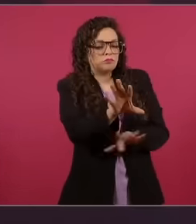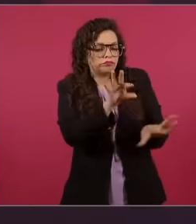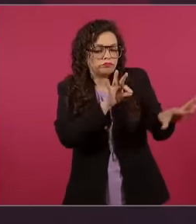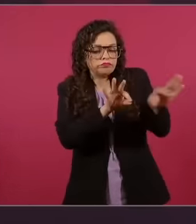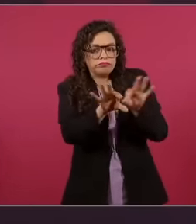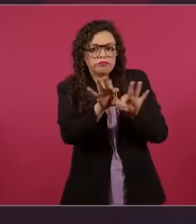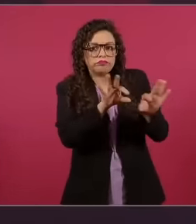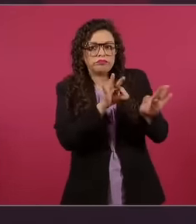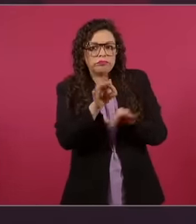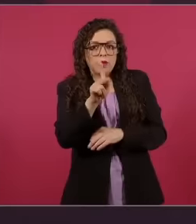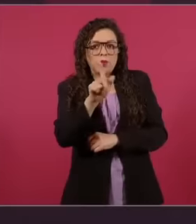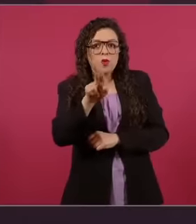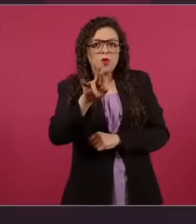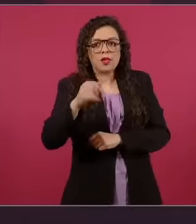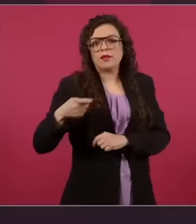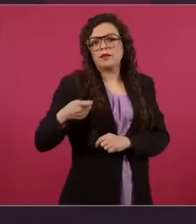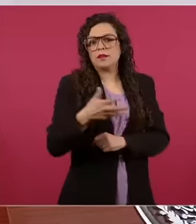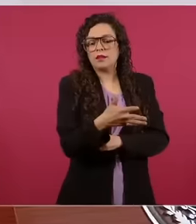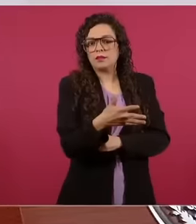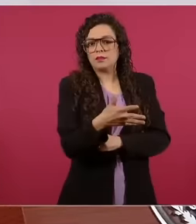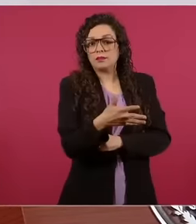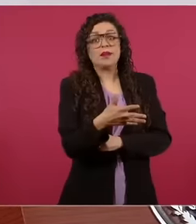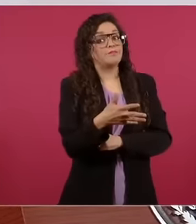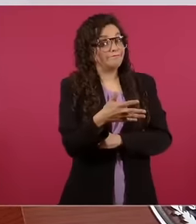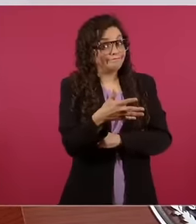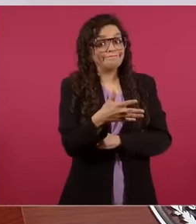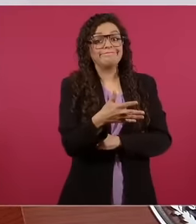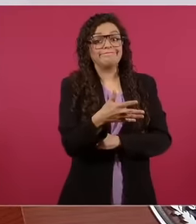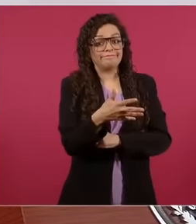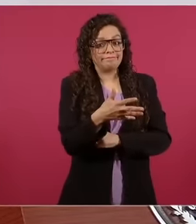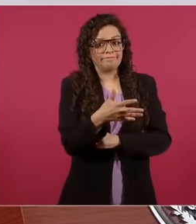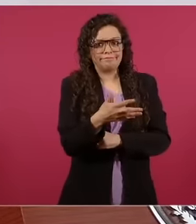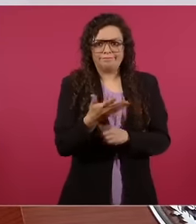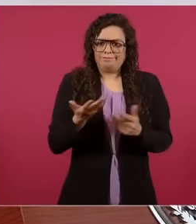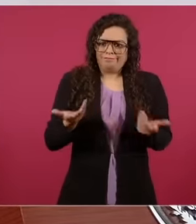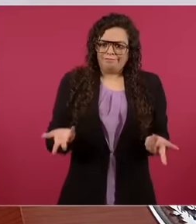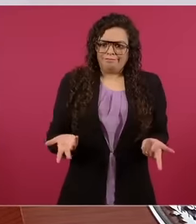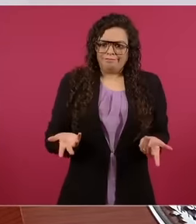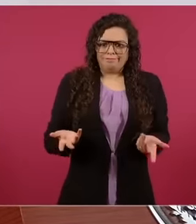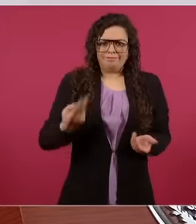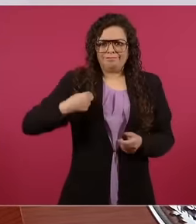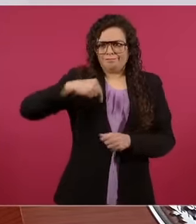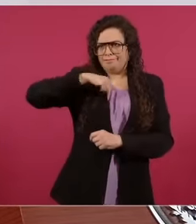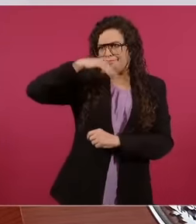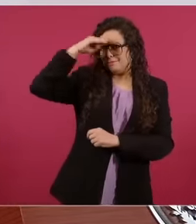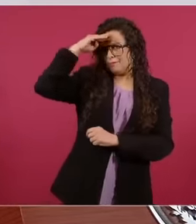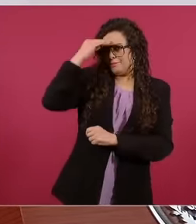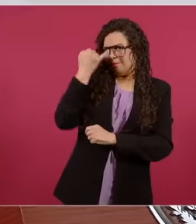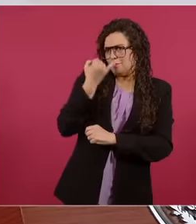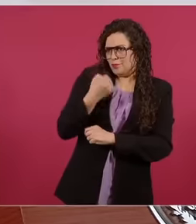Para empezar, como lo dijimos, ¿cómo un presidente de un partido,